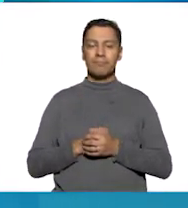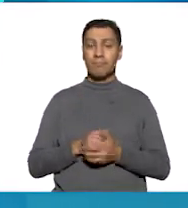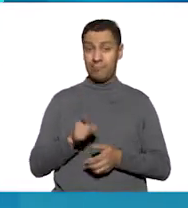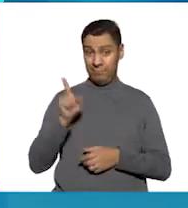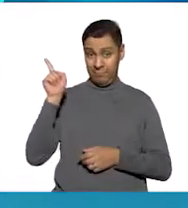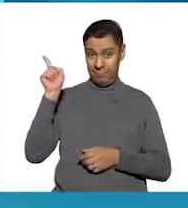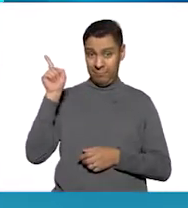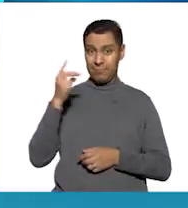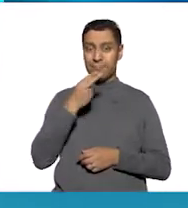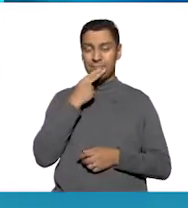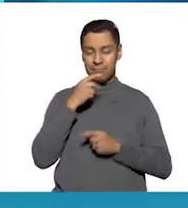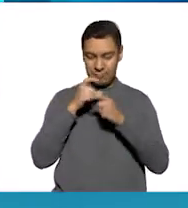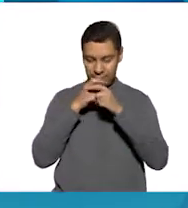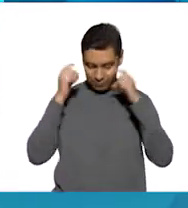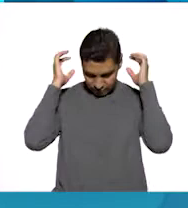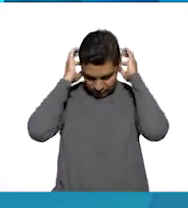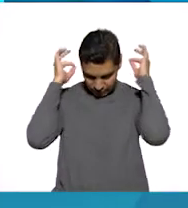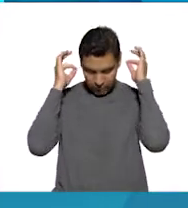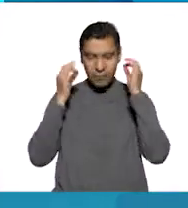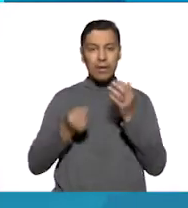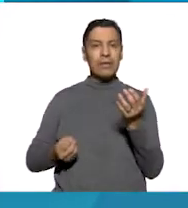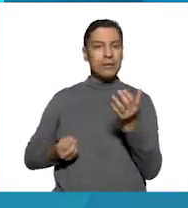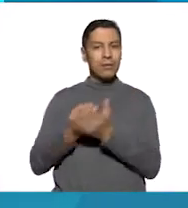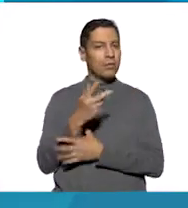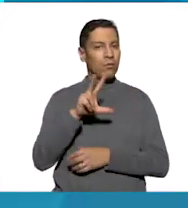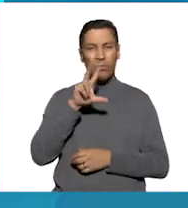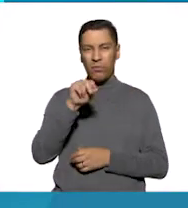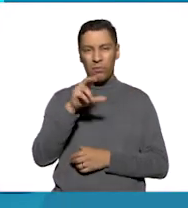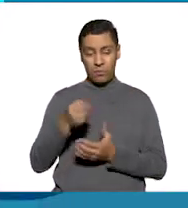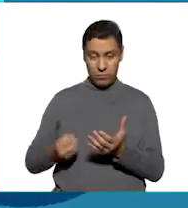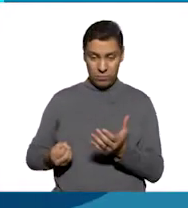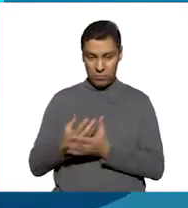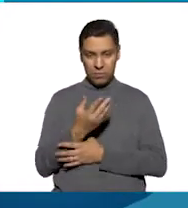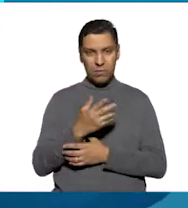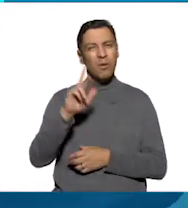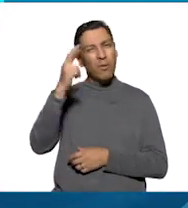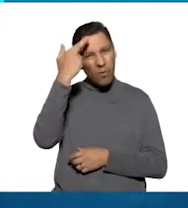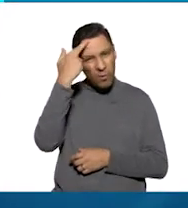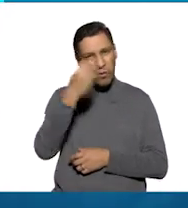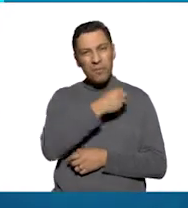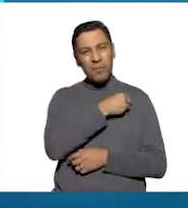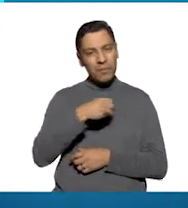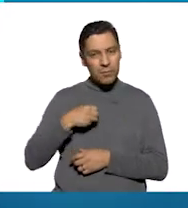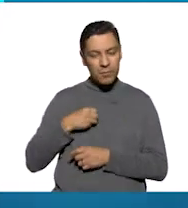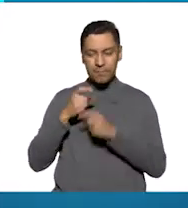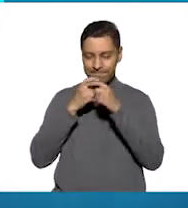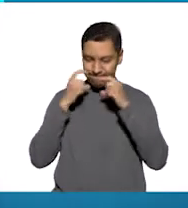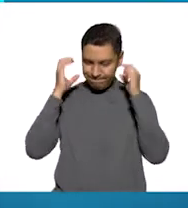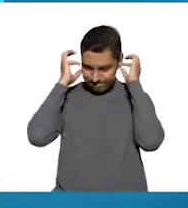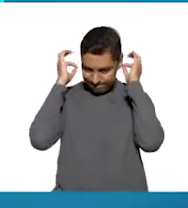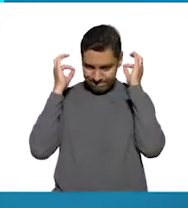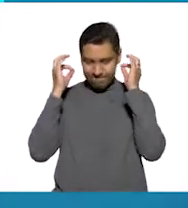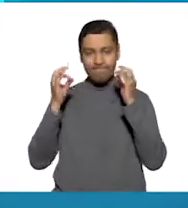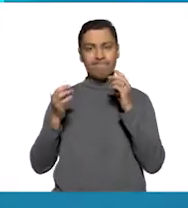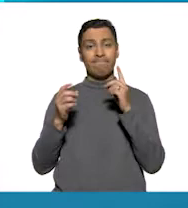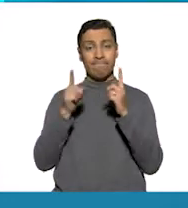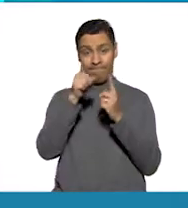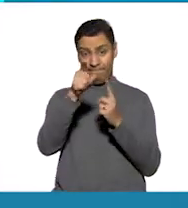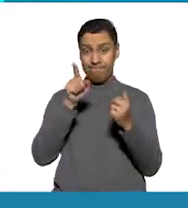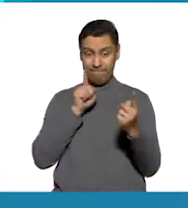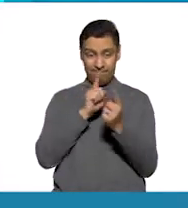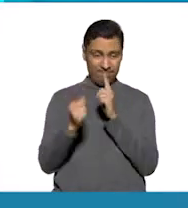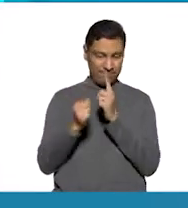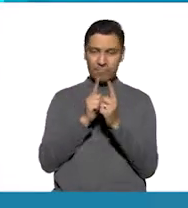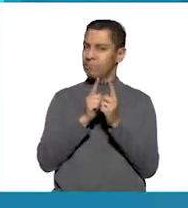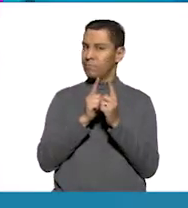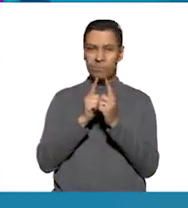Utiliza cubrebocas, no salgas de casa. Si tienes que hacerlo, recuerda que es obligatorio utilizarlo. Mantén una distancia mínima de 1,5